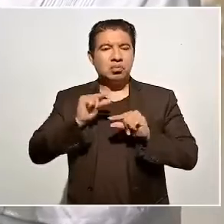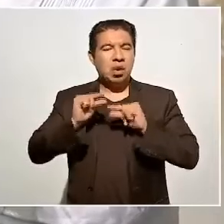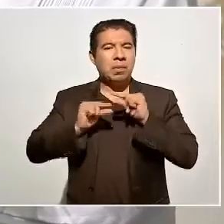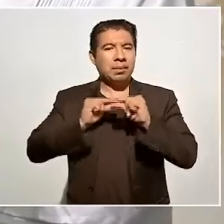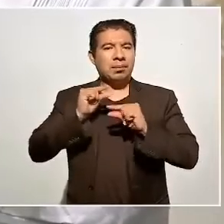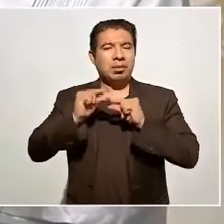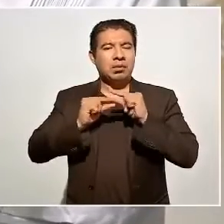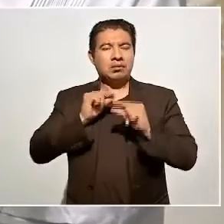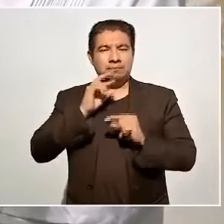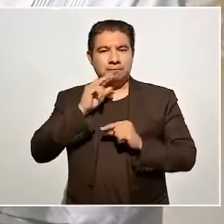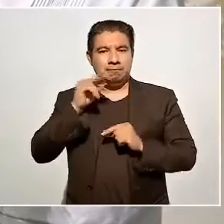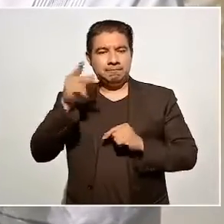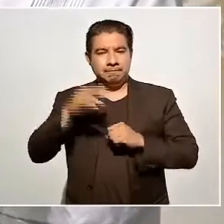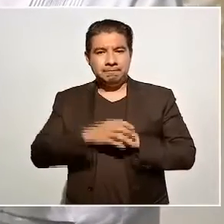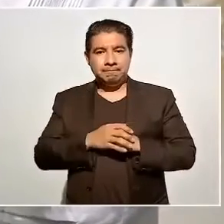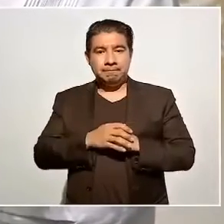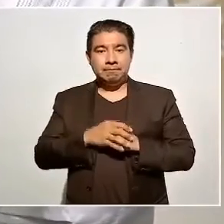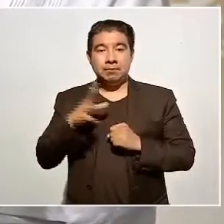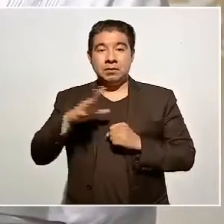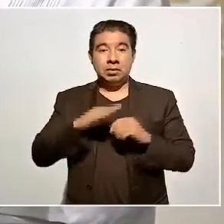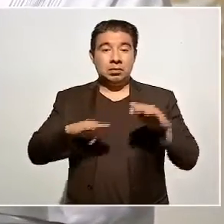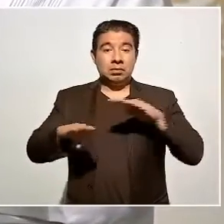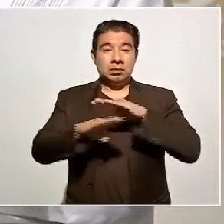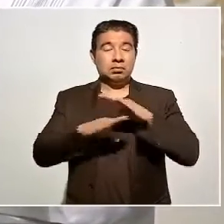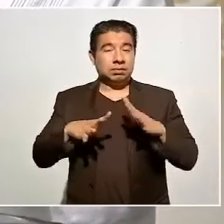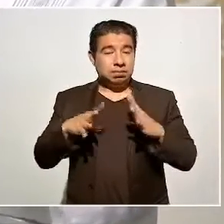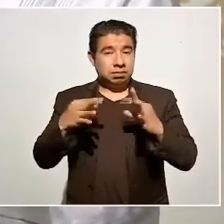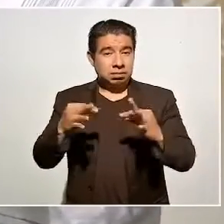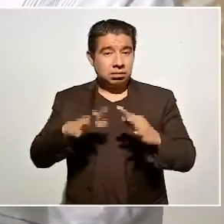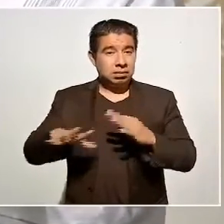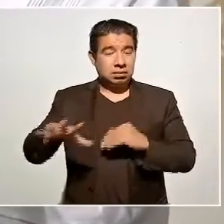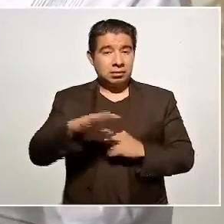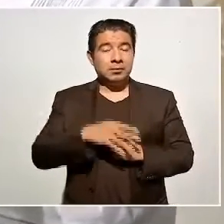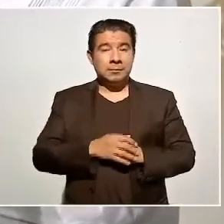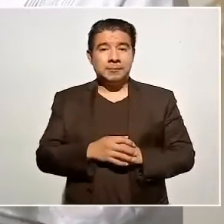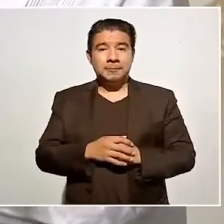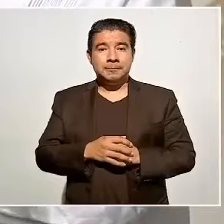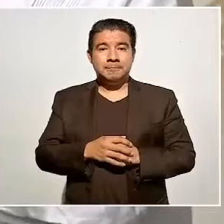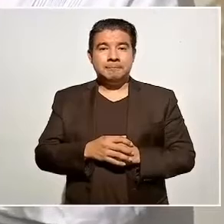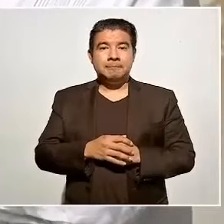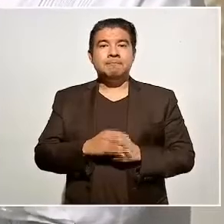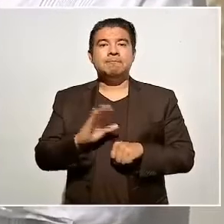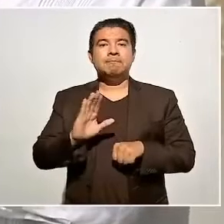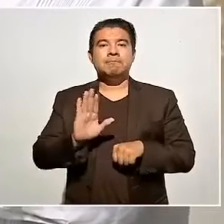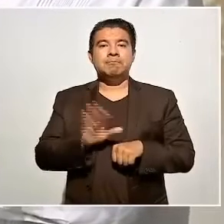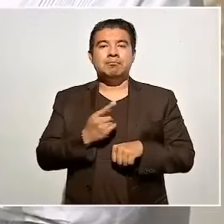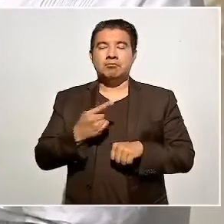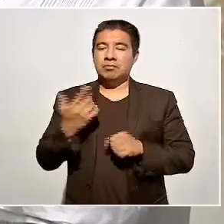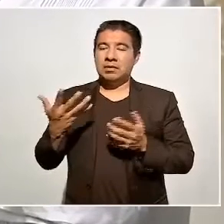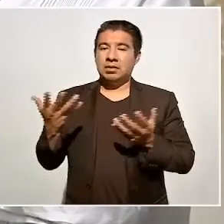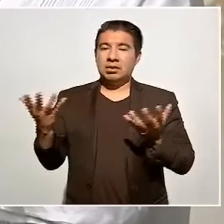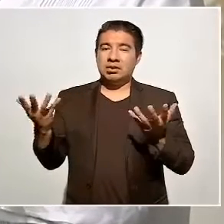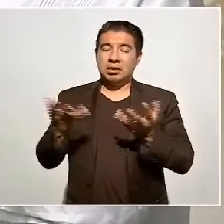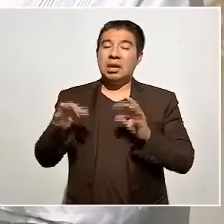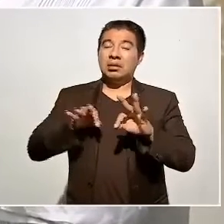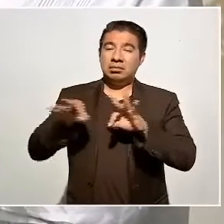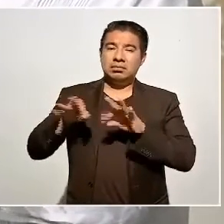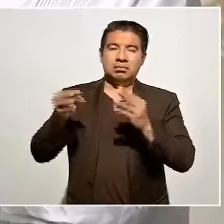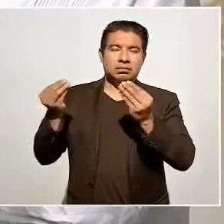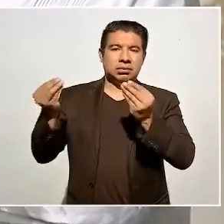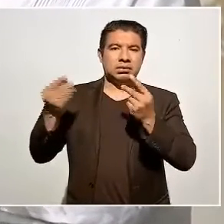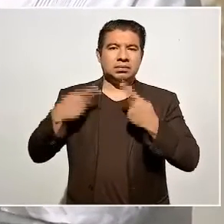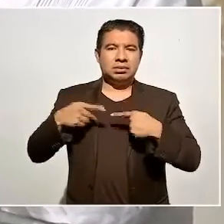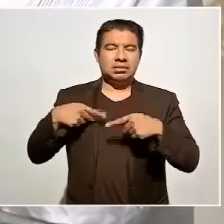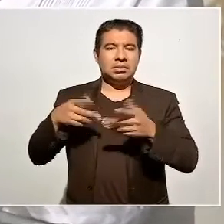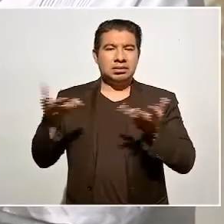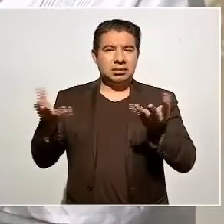Y estas obras son fundamentales porque ocupan mucha mano de obra,